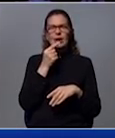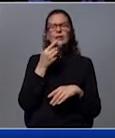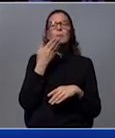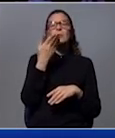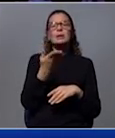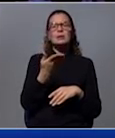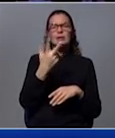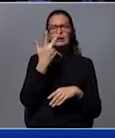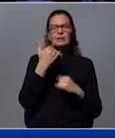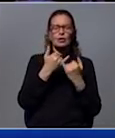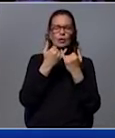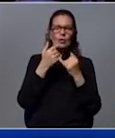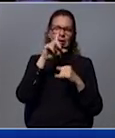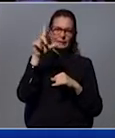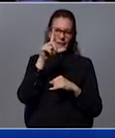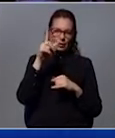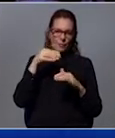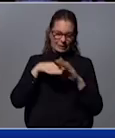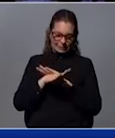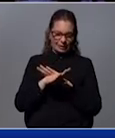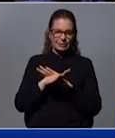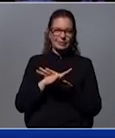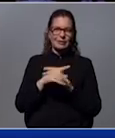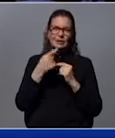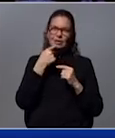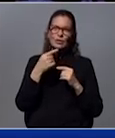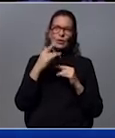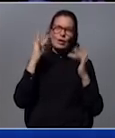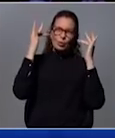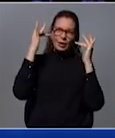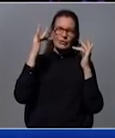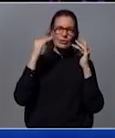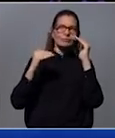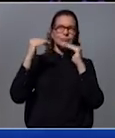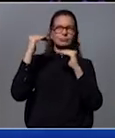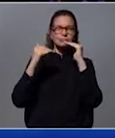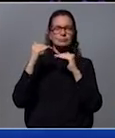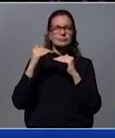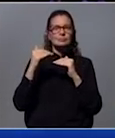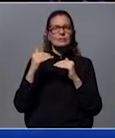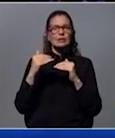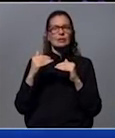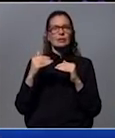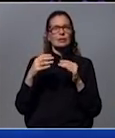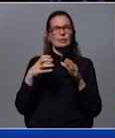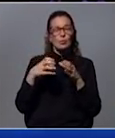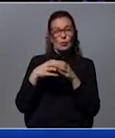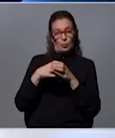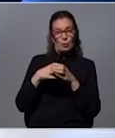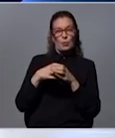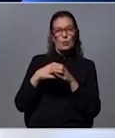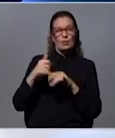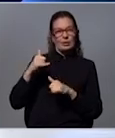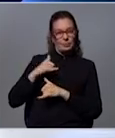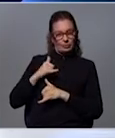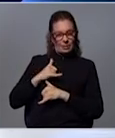como tercero de liceo para el ingreso y diferenció esa exigencia con el nivel educativo de lo que vulgarmente se conoce como la tropa de las fuerzas armadas que